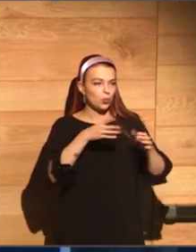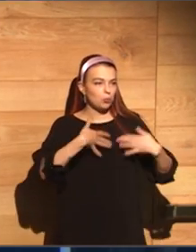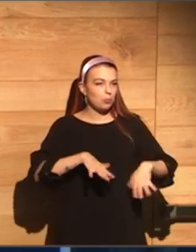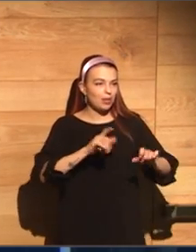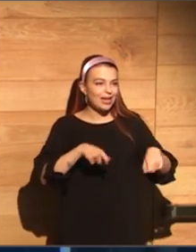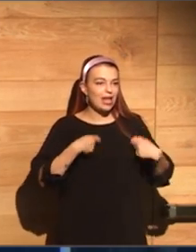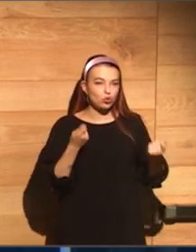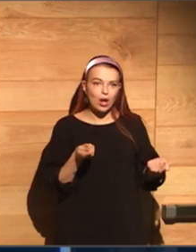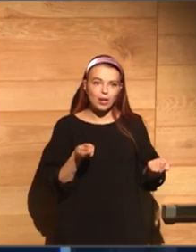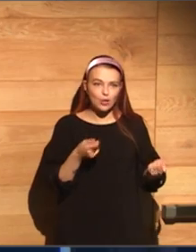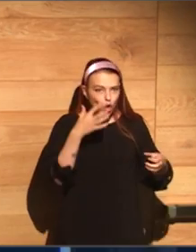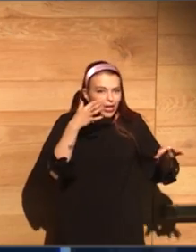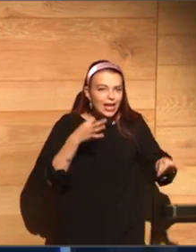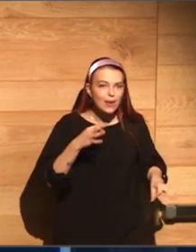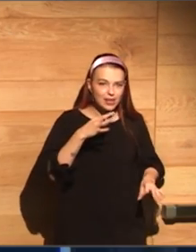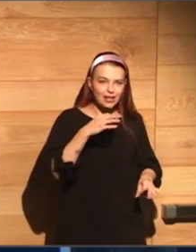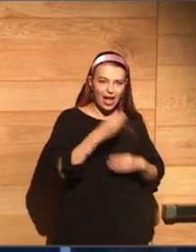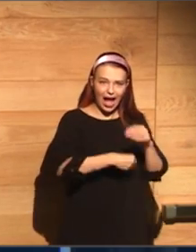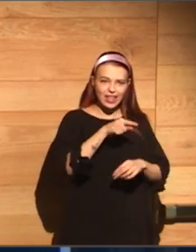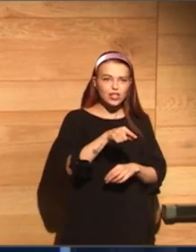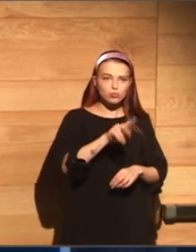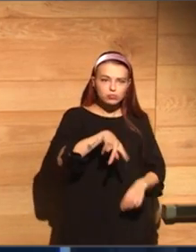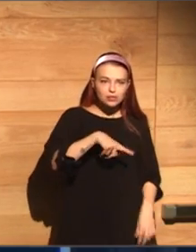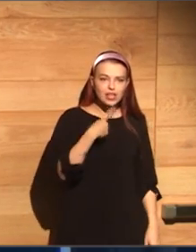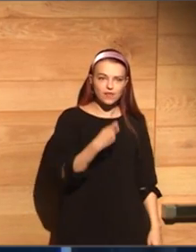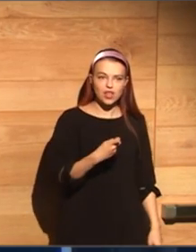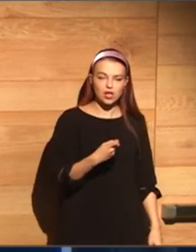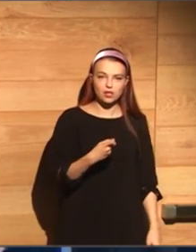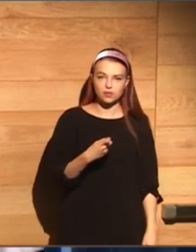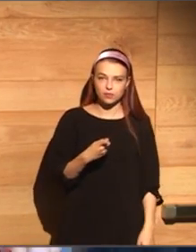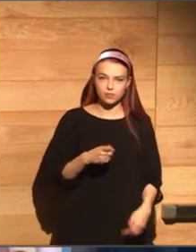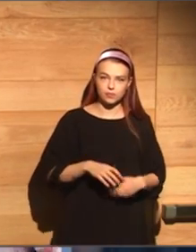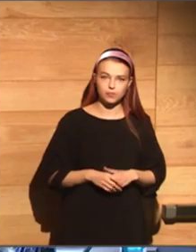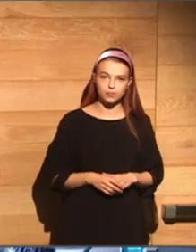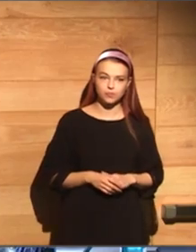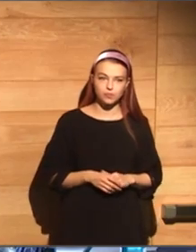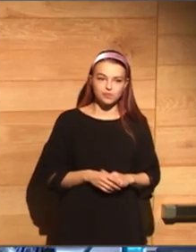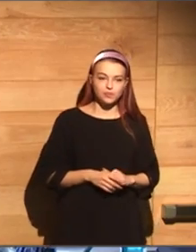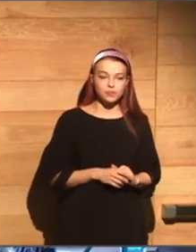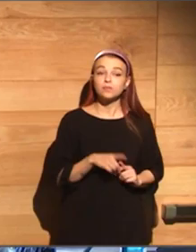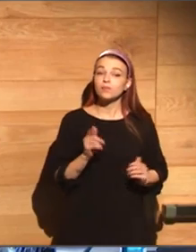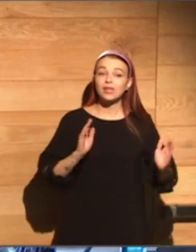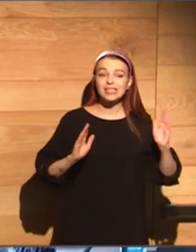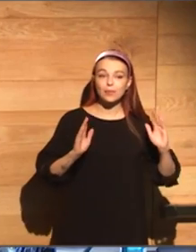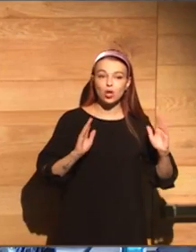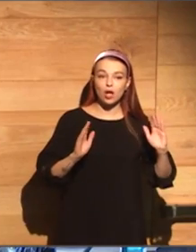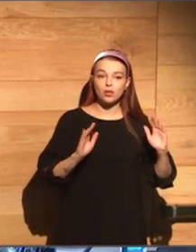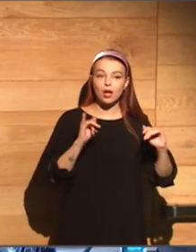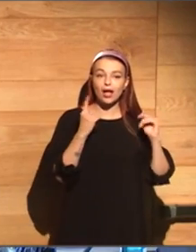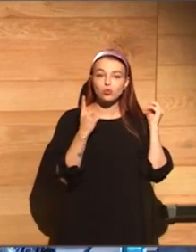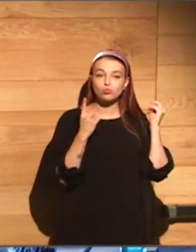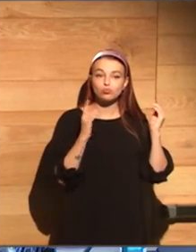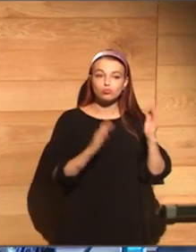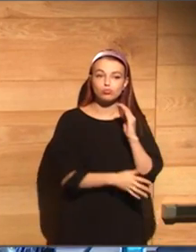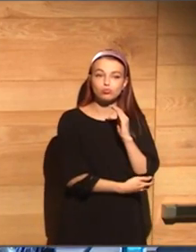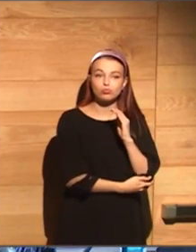efectivamente del lo complejo talento, que es, ¿no? aquello, a mí me parece que tiene un punto esta época, o sea, decir, no es que sea muy diferente, pero es un poco diferente, tiene un punto, a